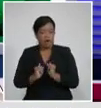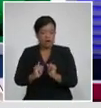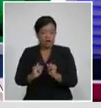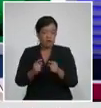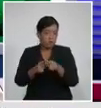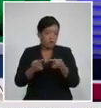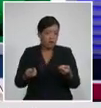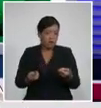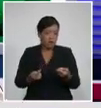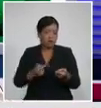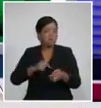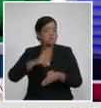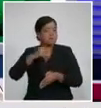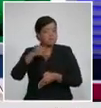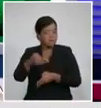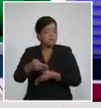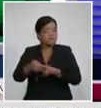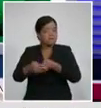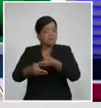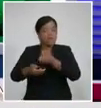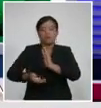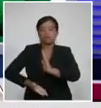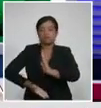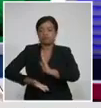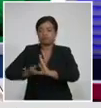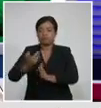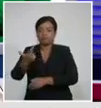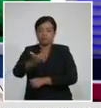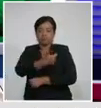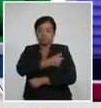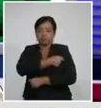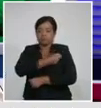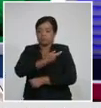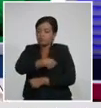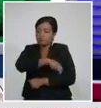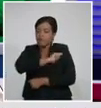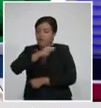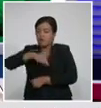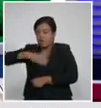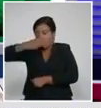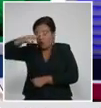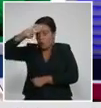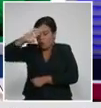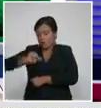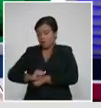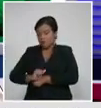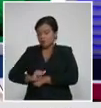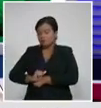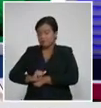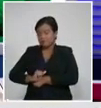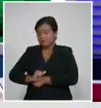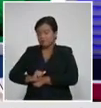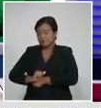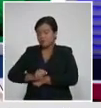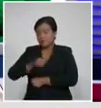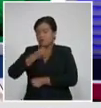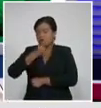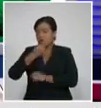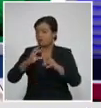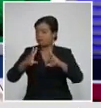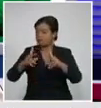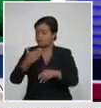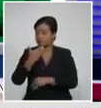se va avanzando con la vacunación en nuestro país y bueno, muy promisorio. Además, lo que